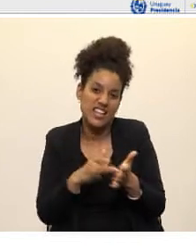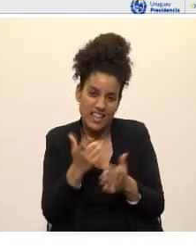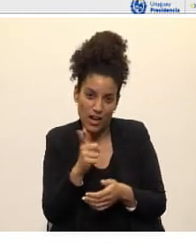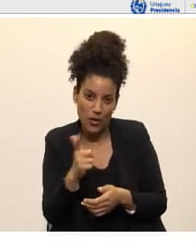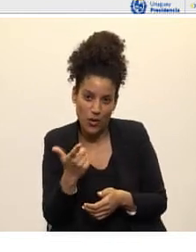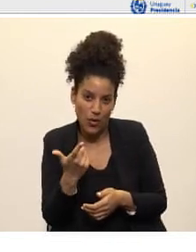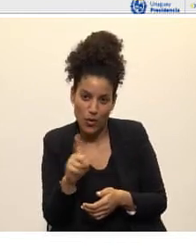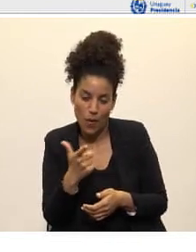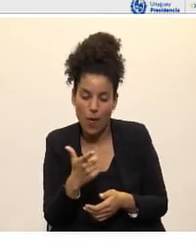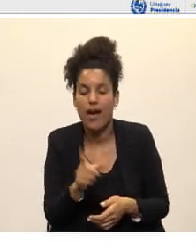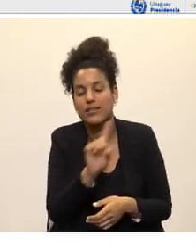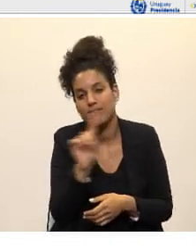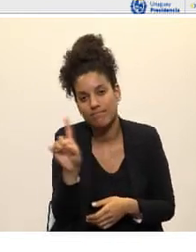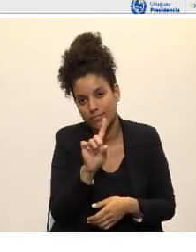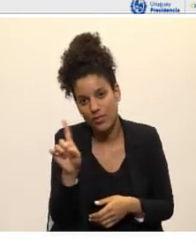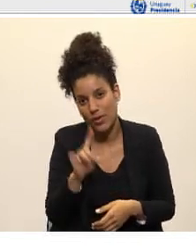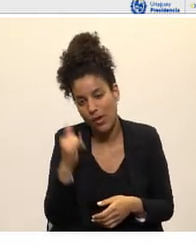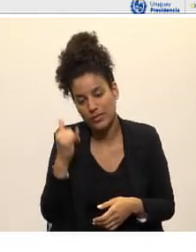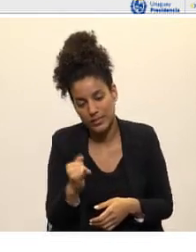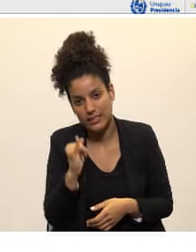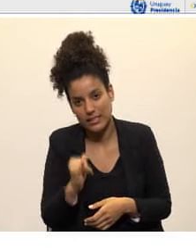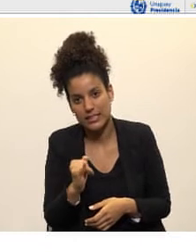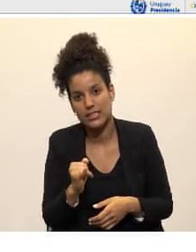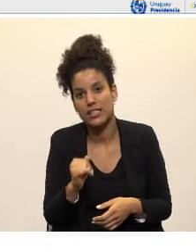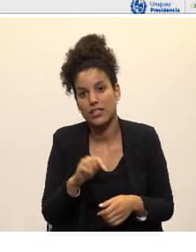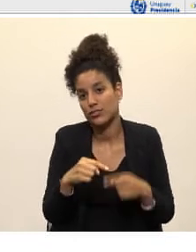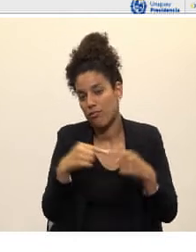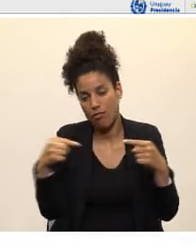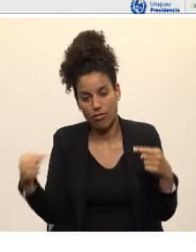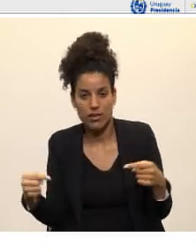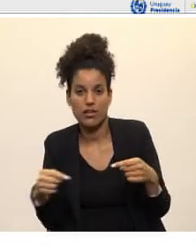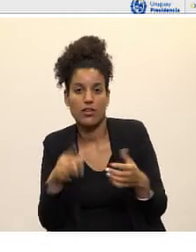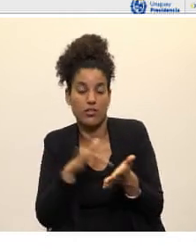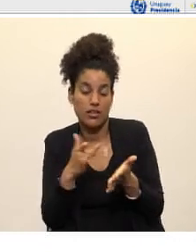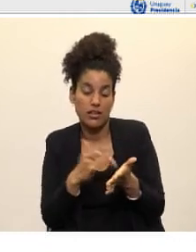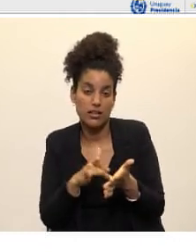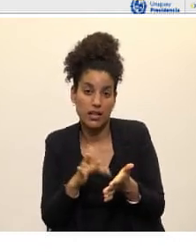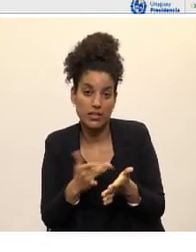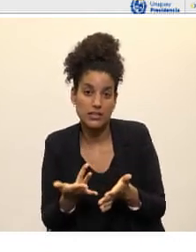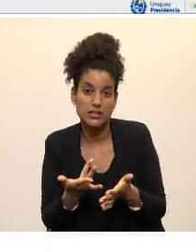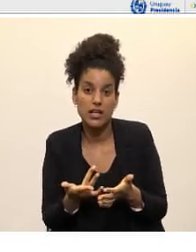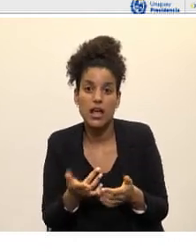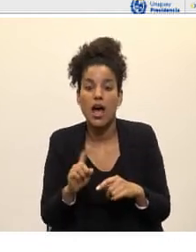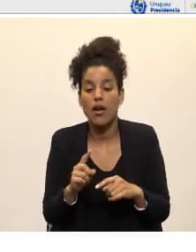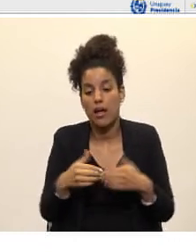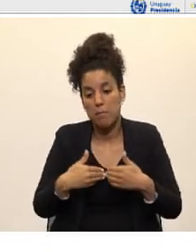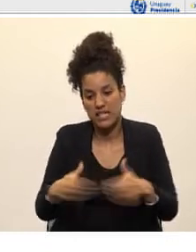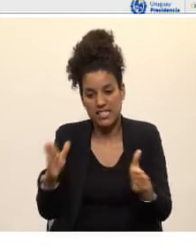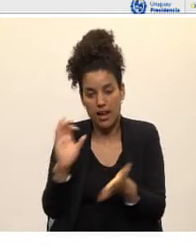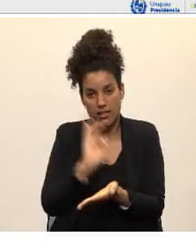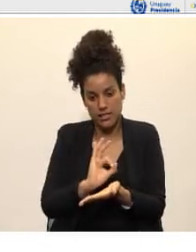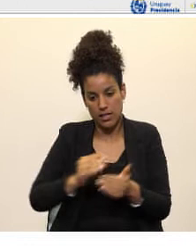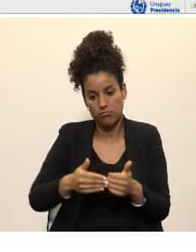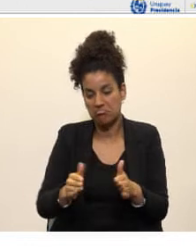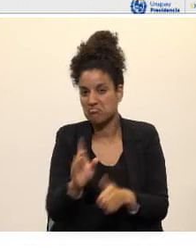que podemos pensar en relación con la producción de contenidos digitales. Ahora bien, no hace falta empezar de cero y acá está